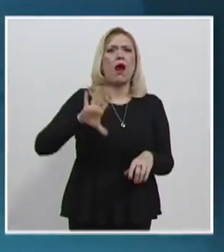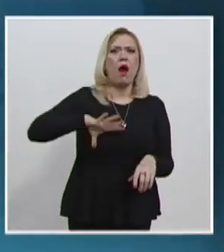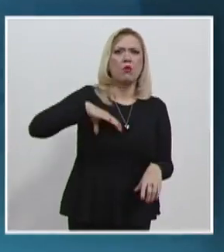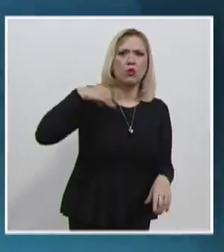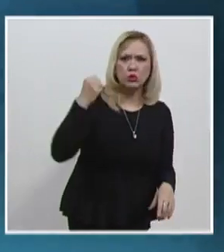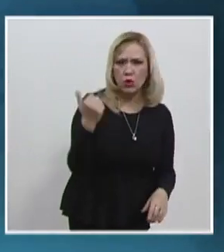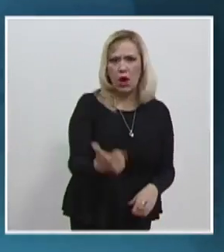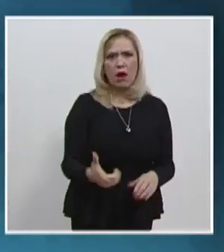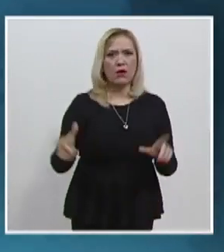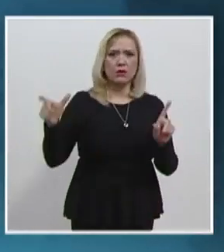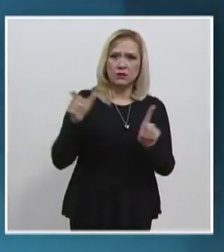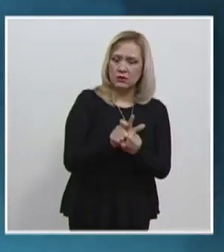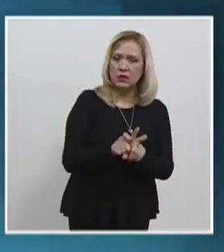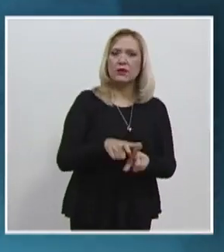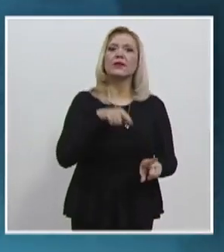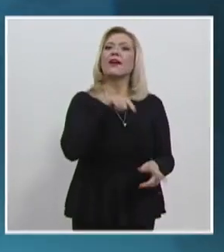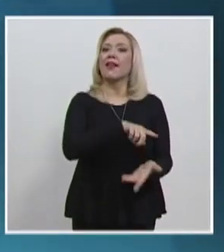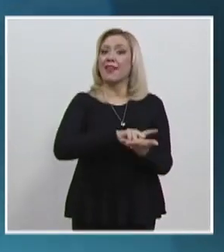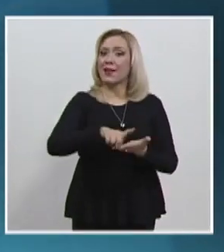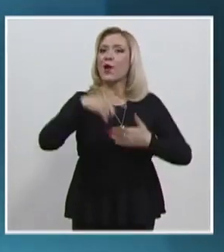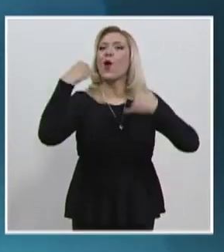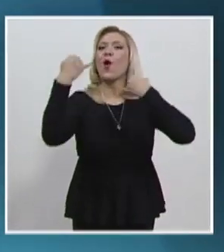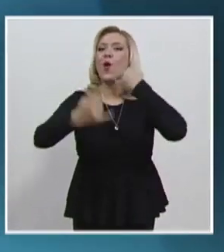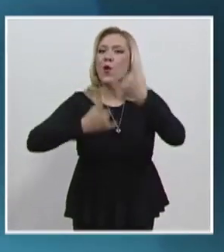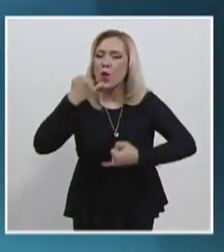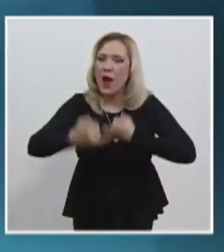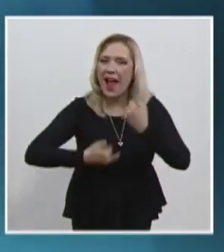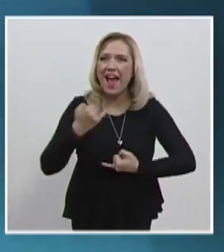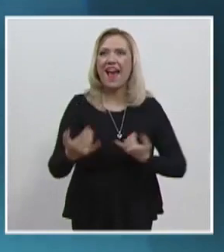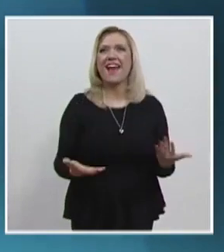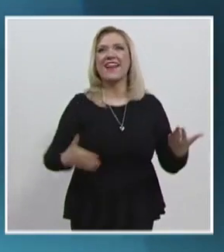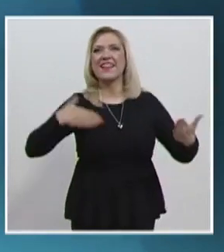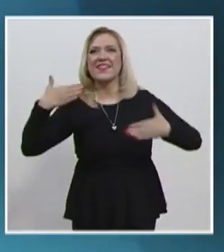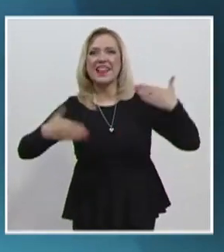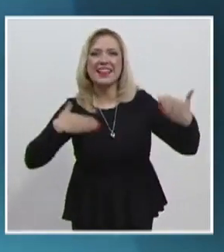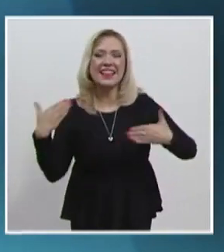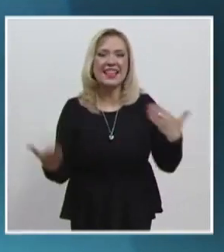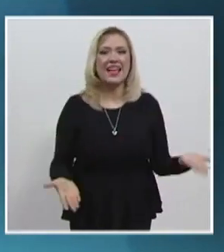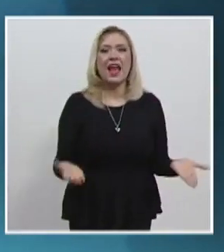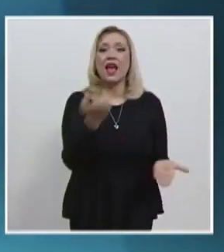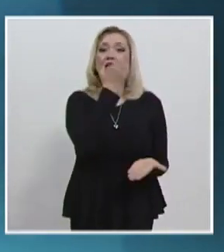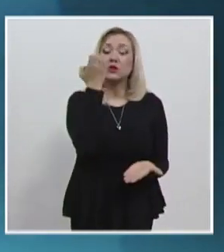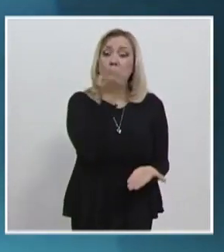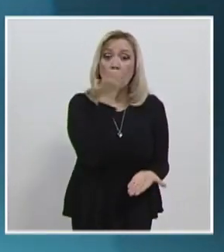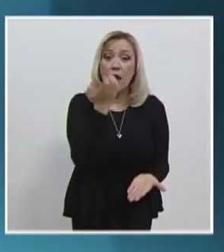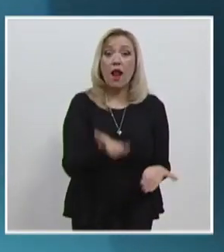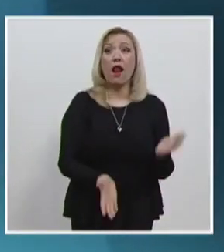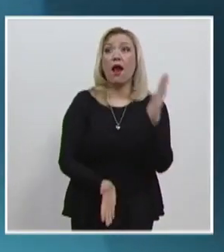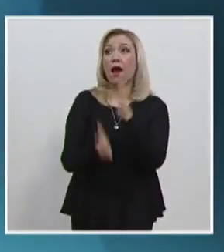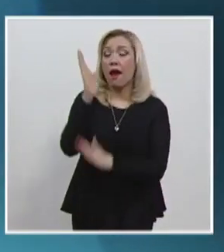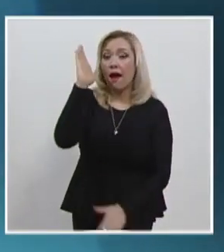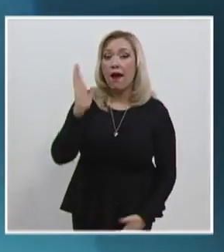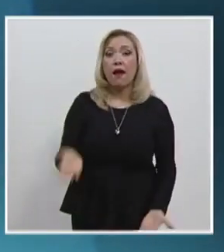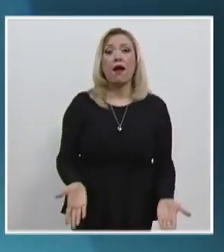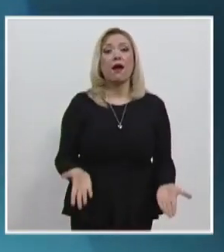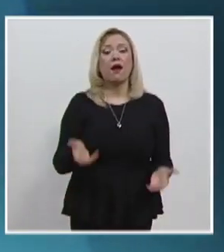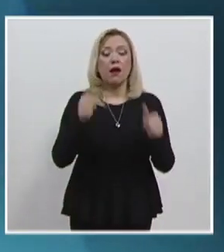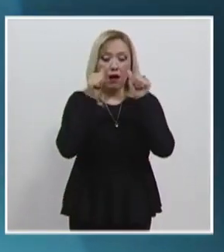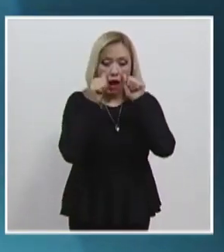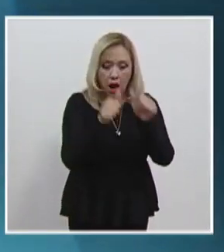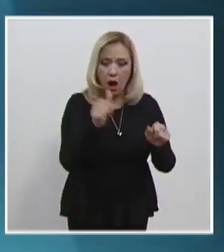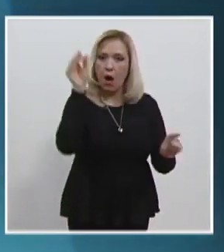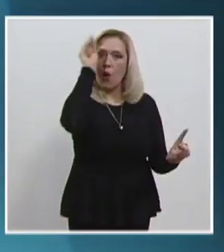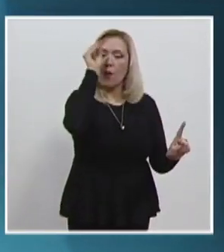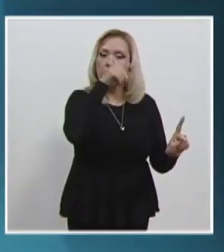tienen derecho a jugar y divertirse a la educación y a ir a la escuela a expresar sus opiniones y a ser escuchados